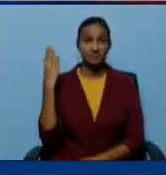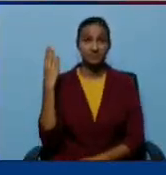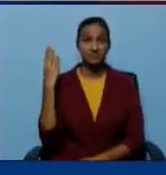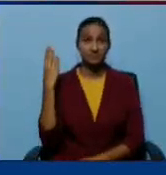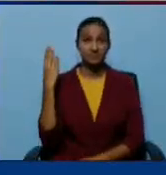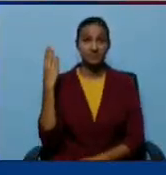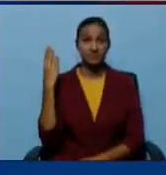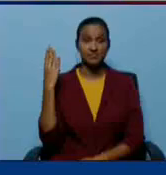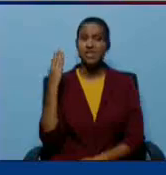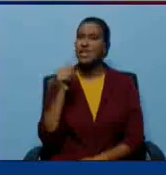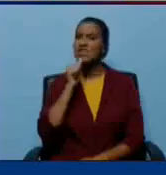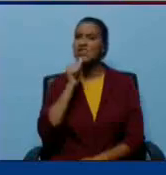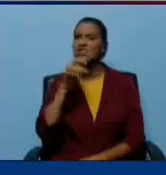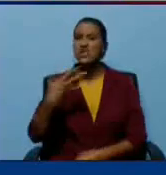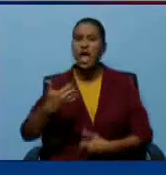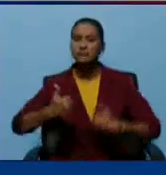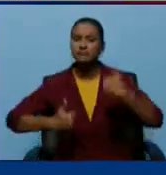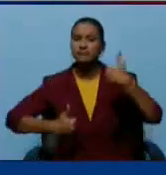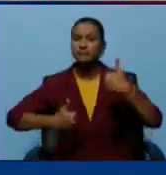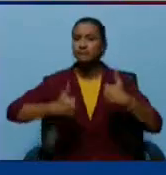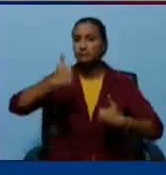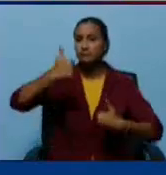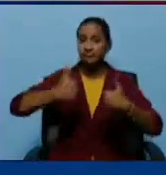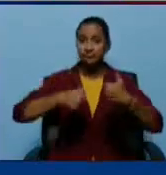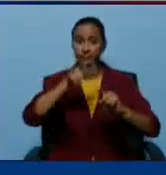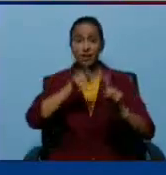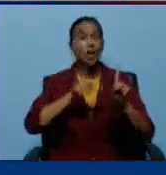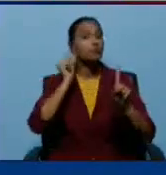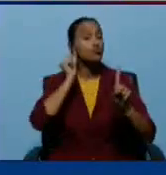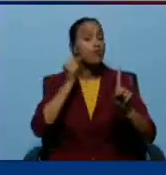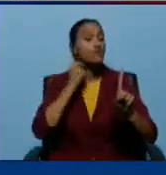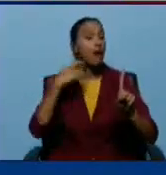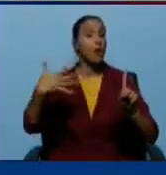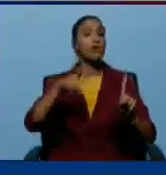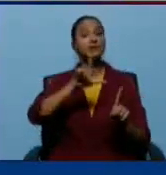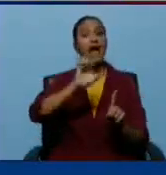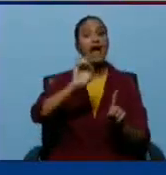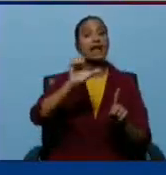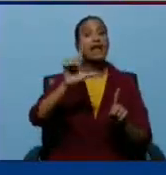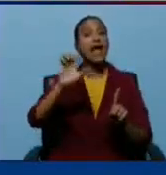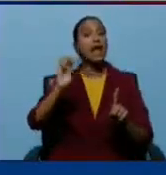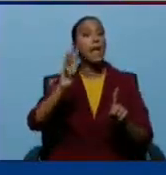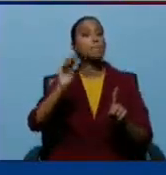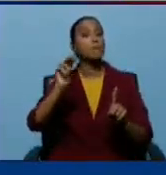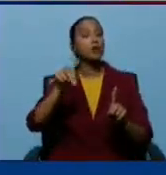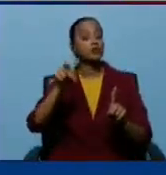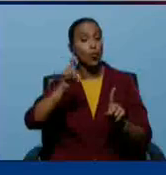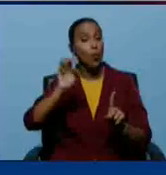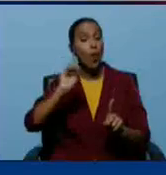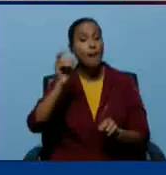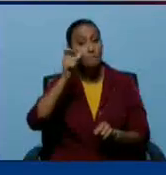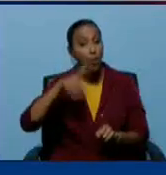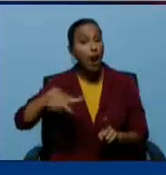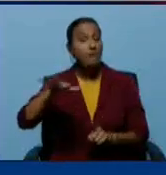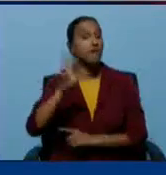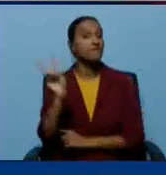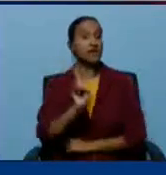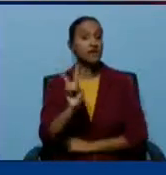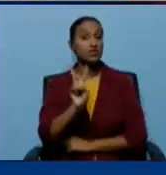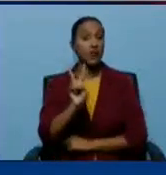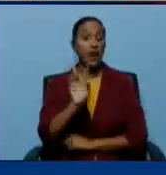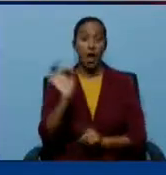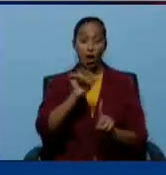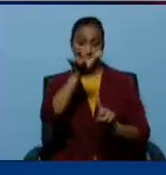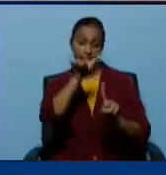¿Quién pudo más? ¿Lele Pons o el pueblo de Venezuela? ¿Quién pudo más? ¿Los influencers,